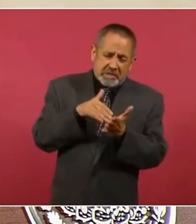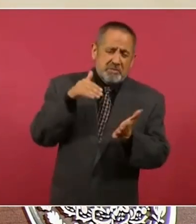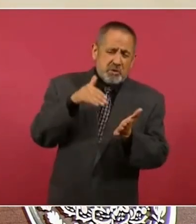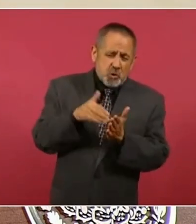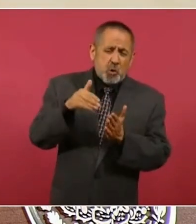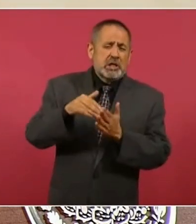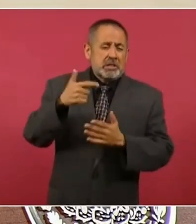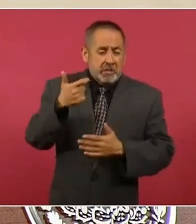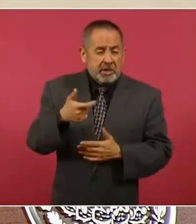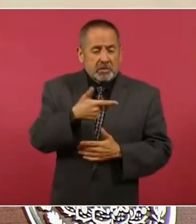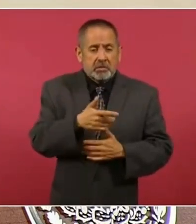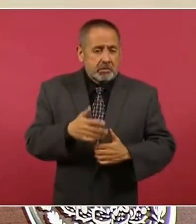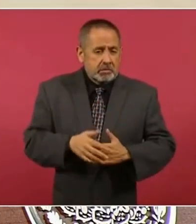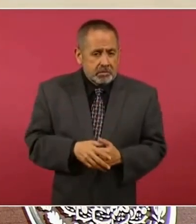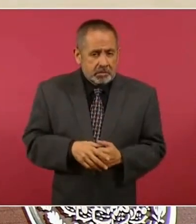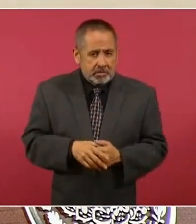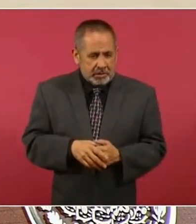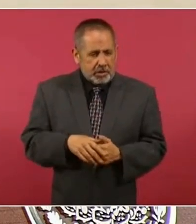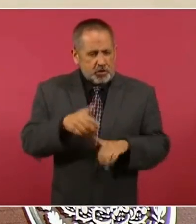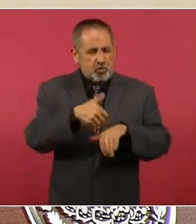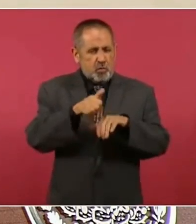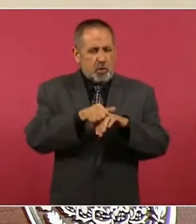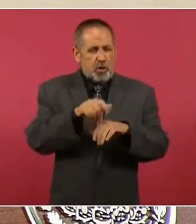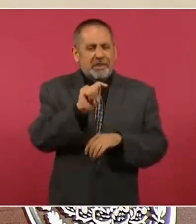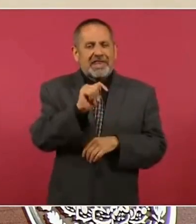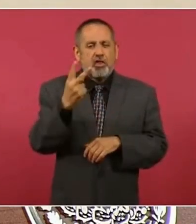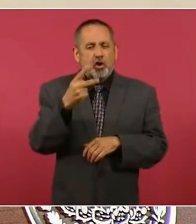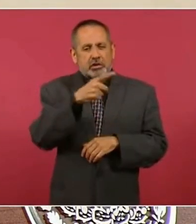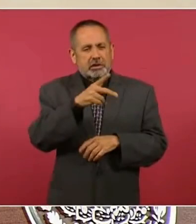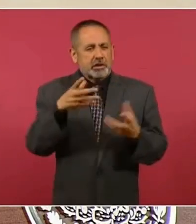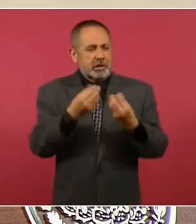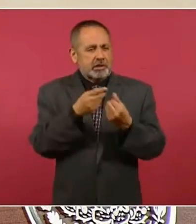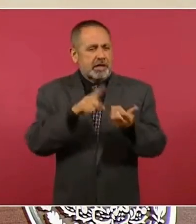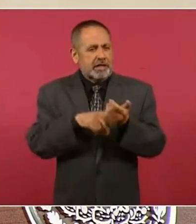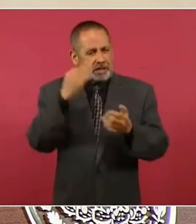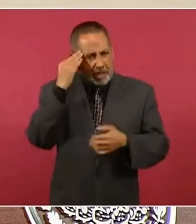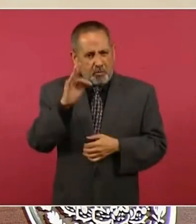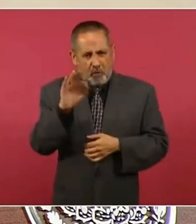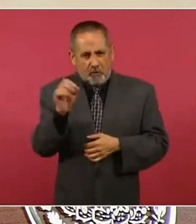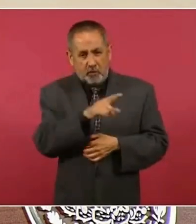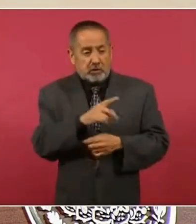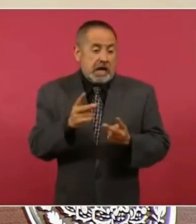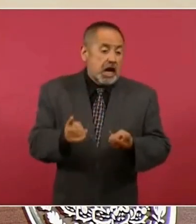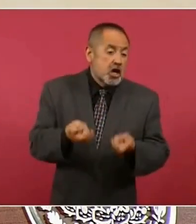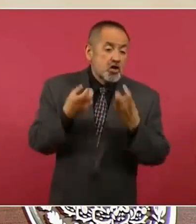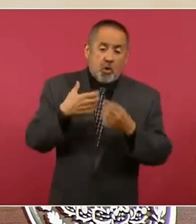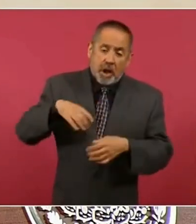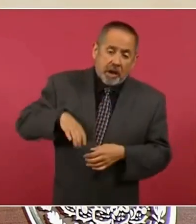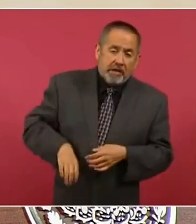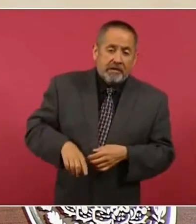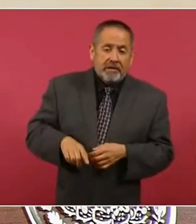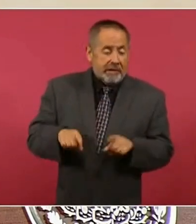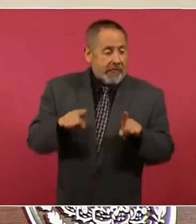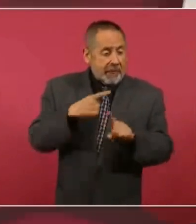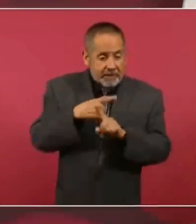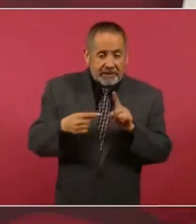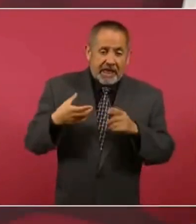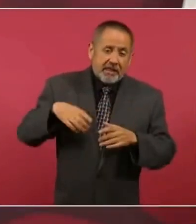11,000 millones de pesos. La Terminal 2 con Fox. Y se robaron la mitad del